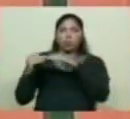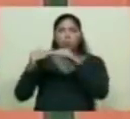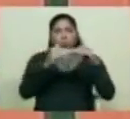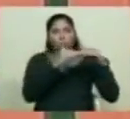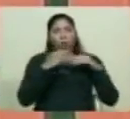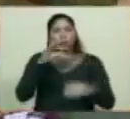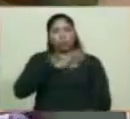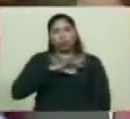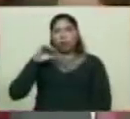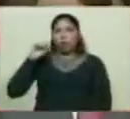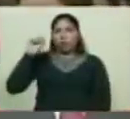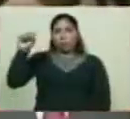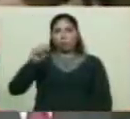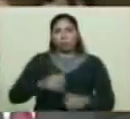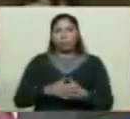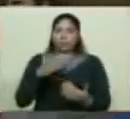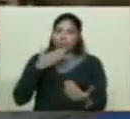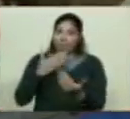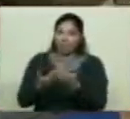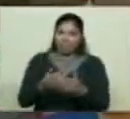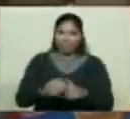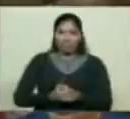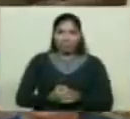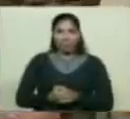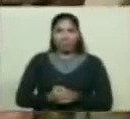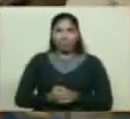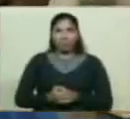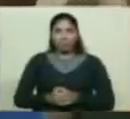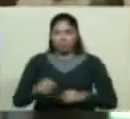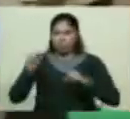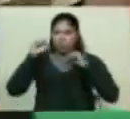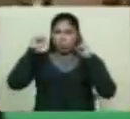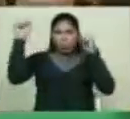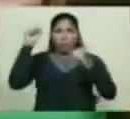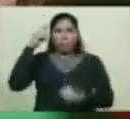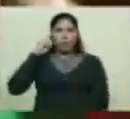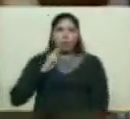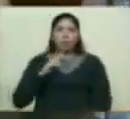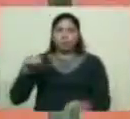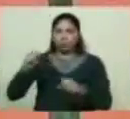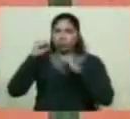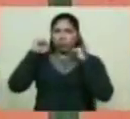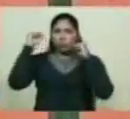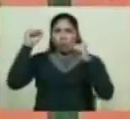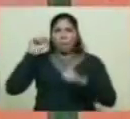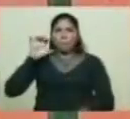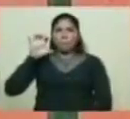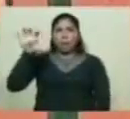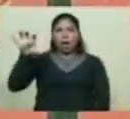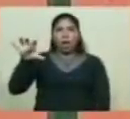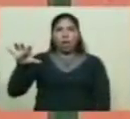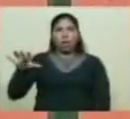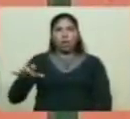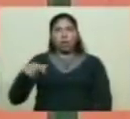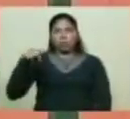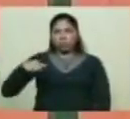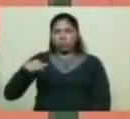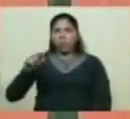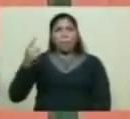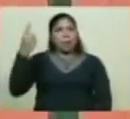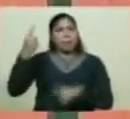bolivariano muchas gracias compatriotas que viva bolívar que viva la patria nuestra patria primero